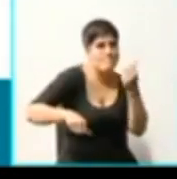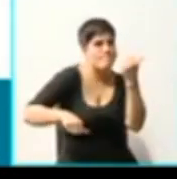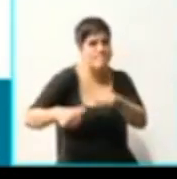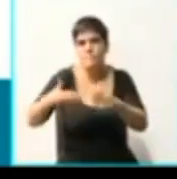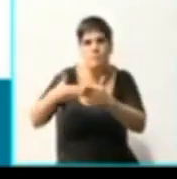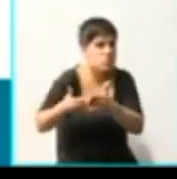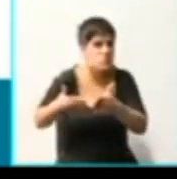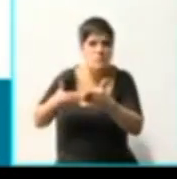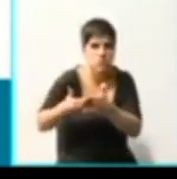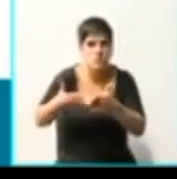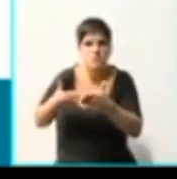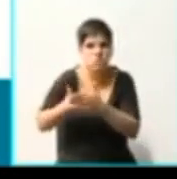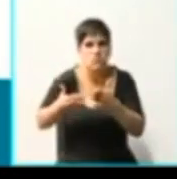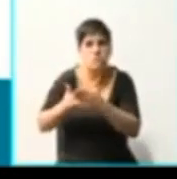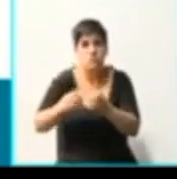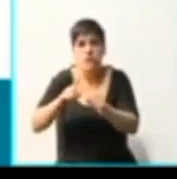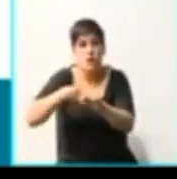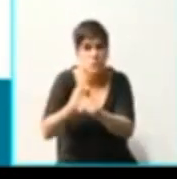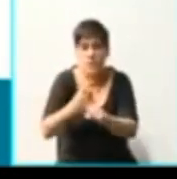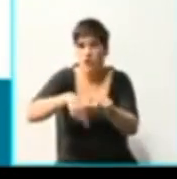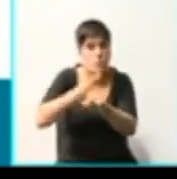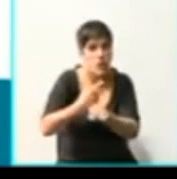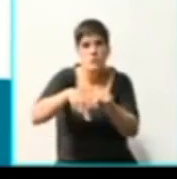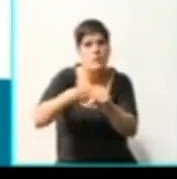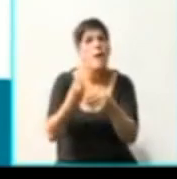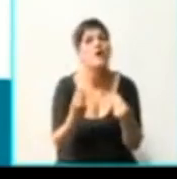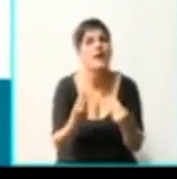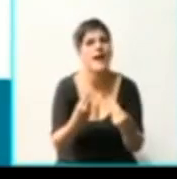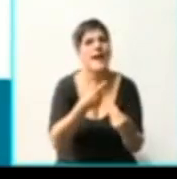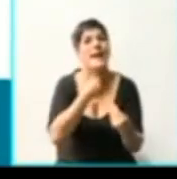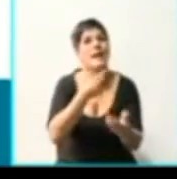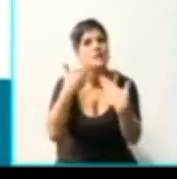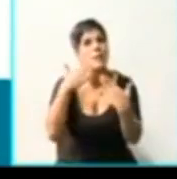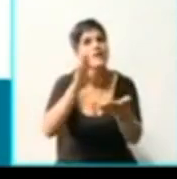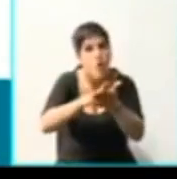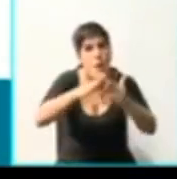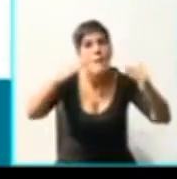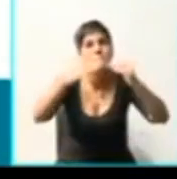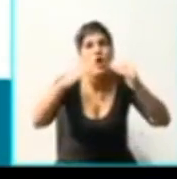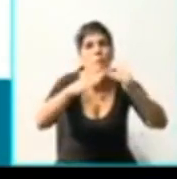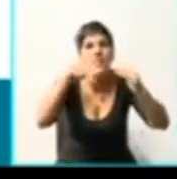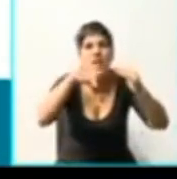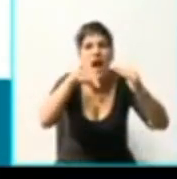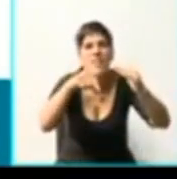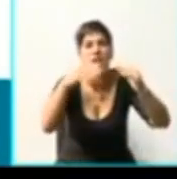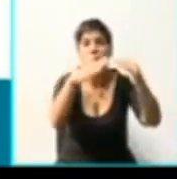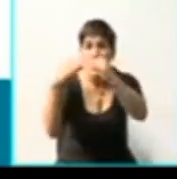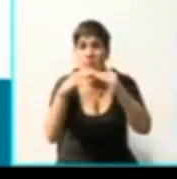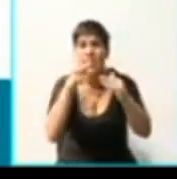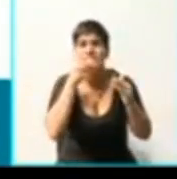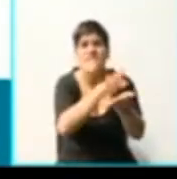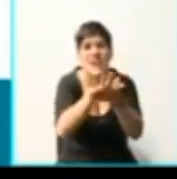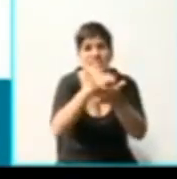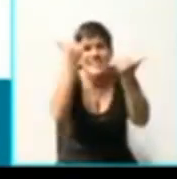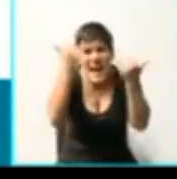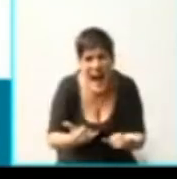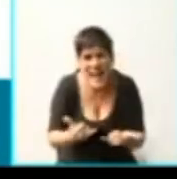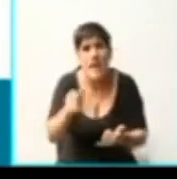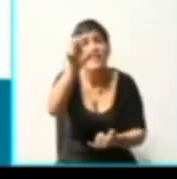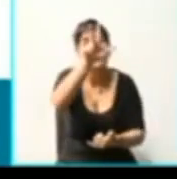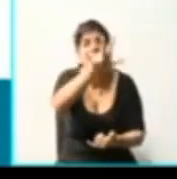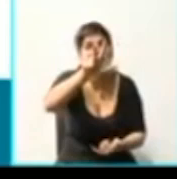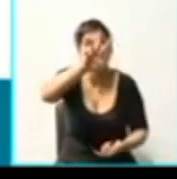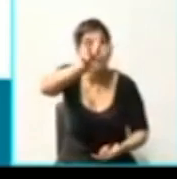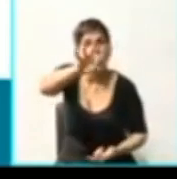Código Civil y Comercial, era la propiedad y qué hacer con las viviendas ociosas. Esta ciudad tiene 340.000